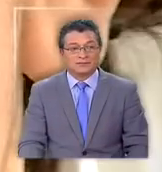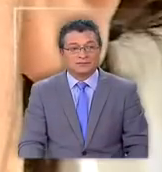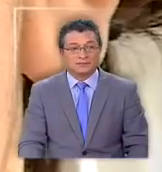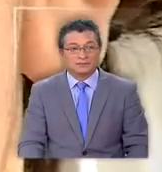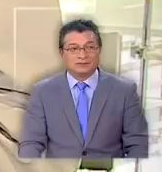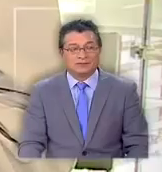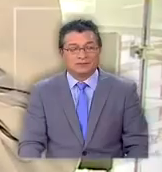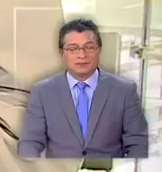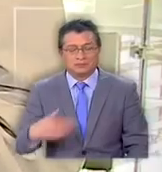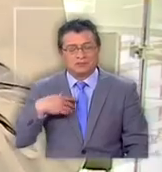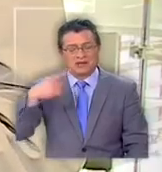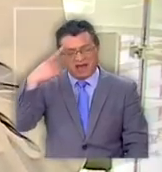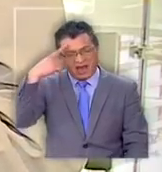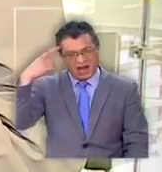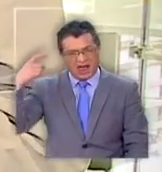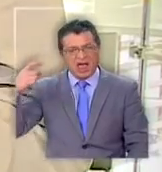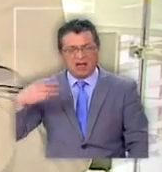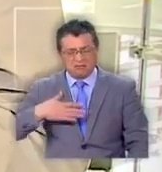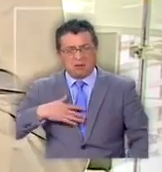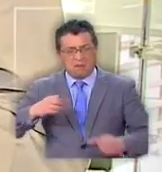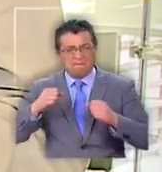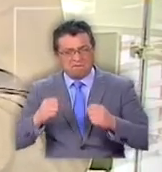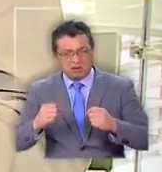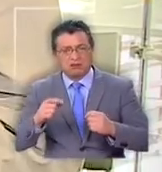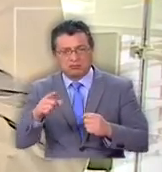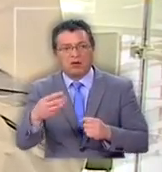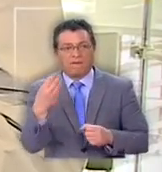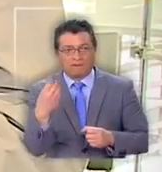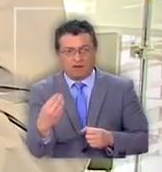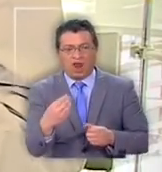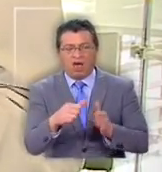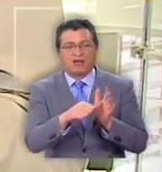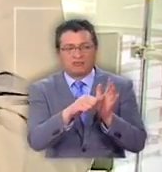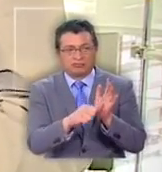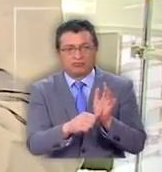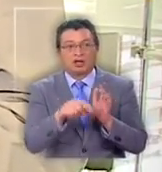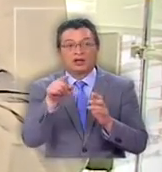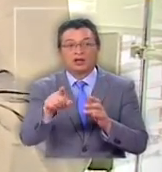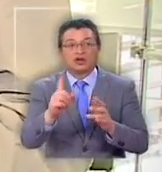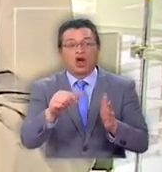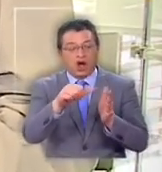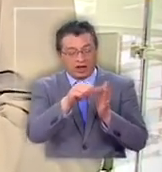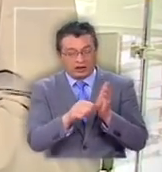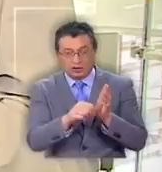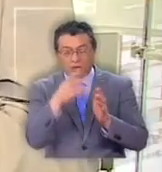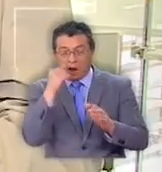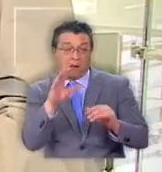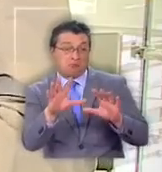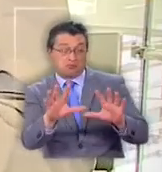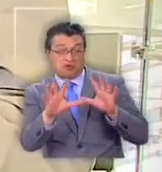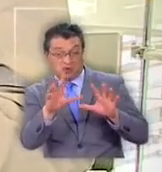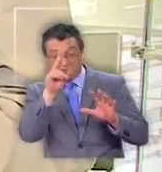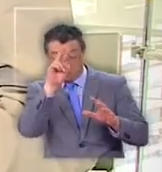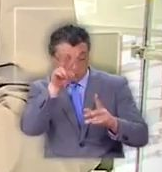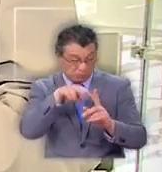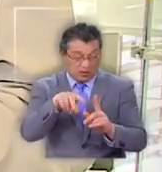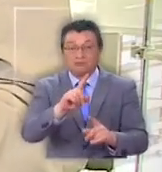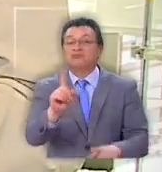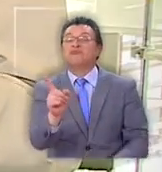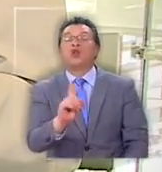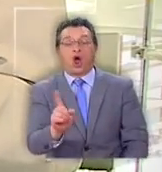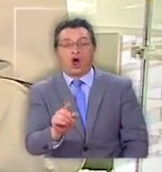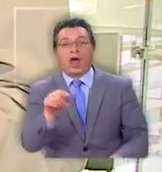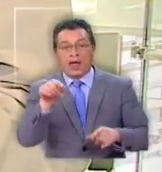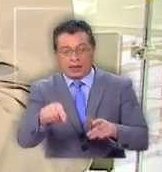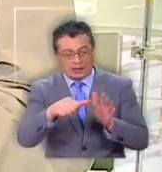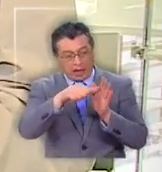¿Sí? Sí. Creemos firmemente que esta es una buena cirugía. Esta no es cirugía plástica, no es cirugía estética. Esta